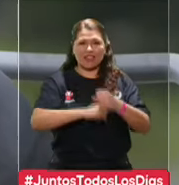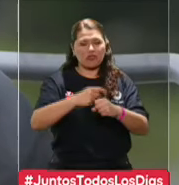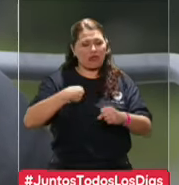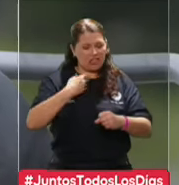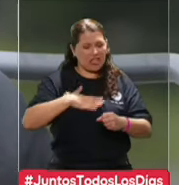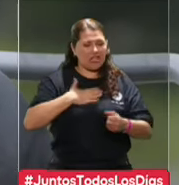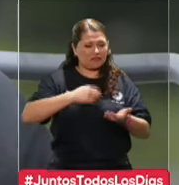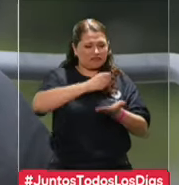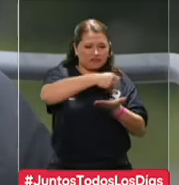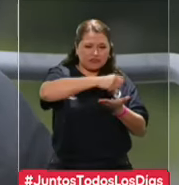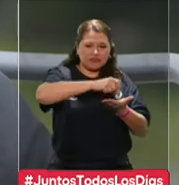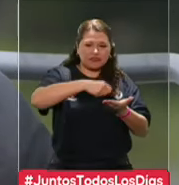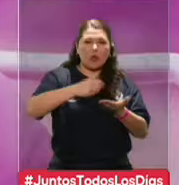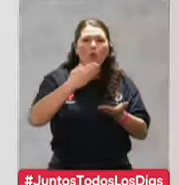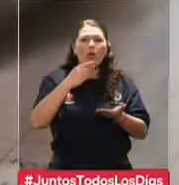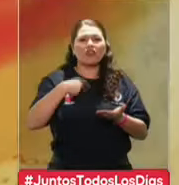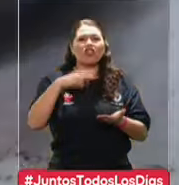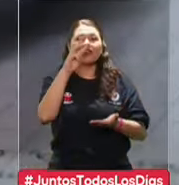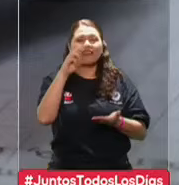años.